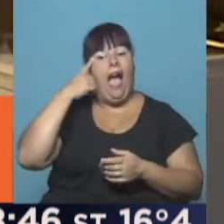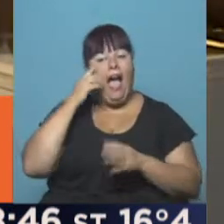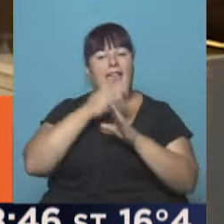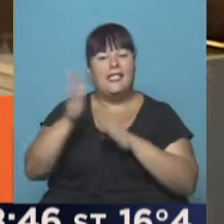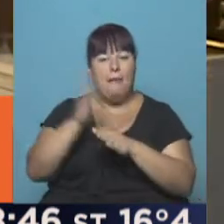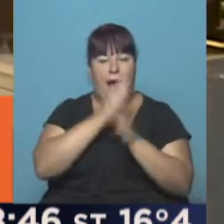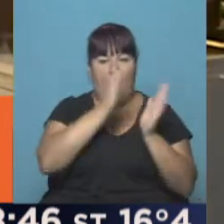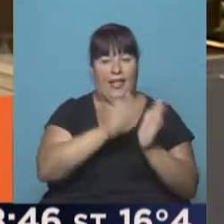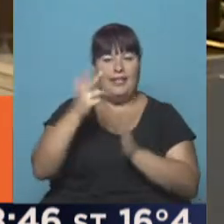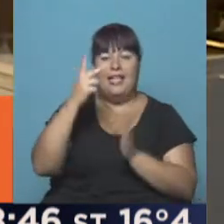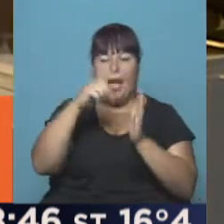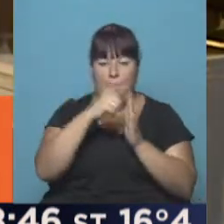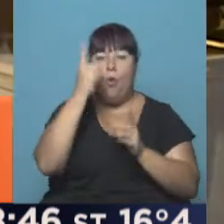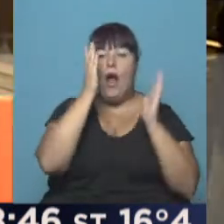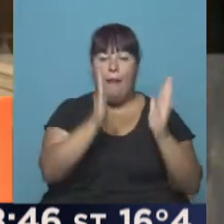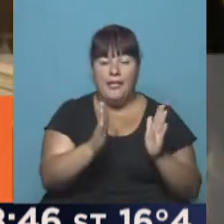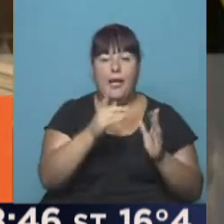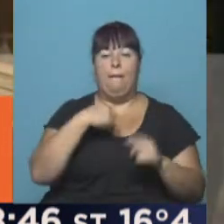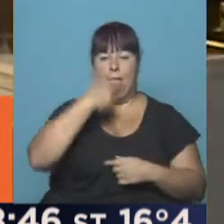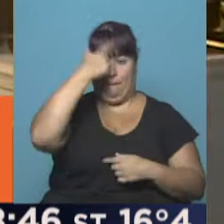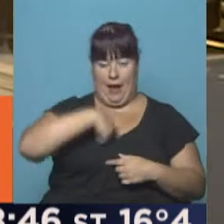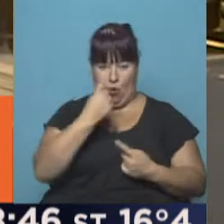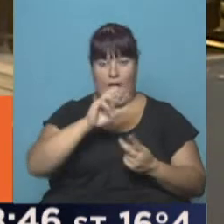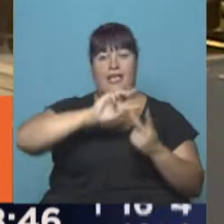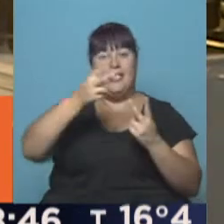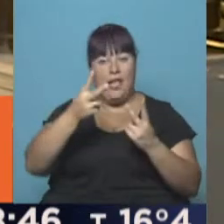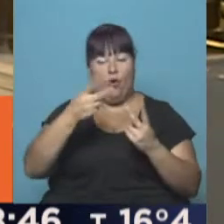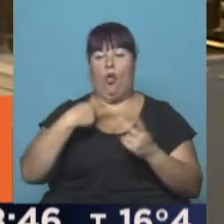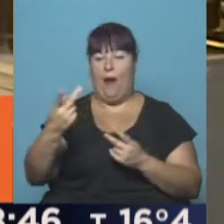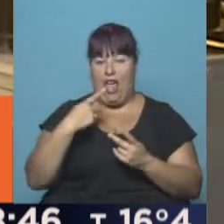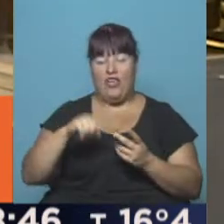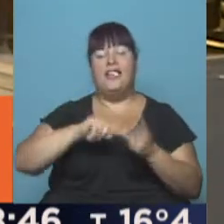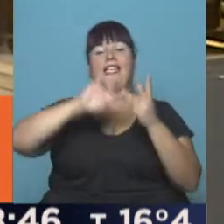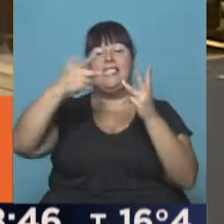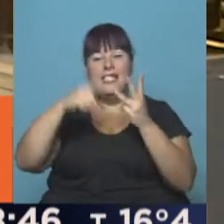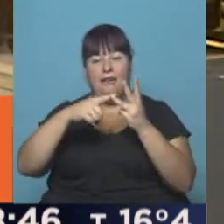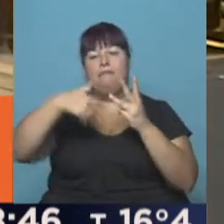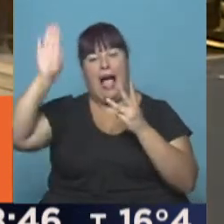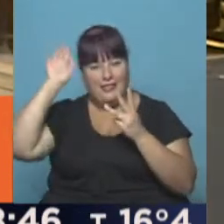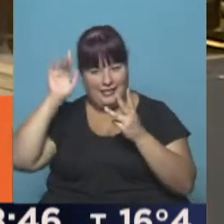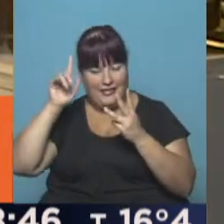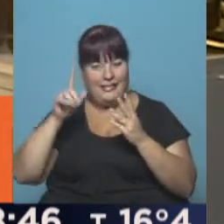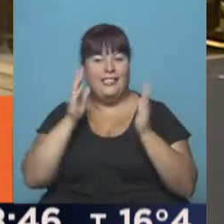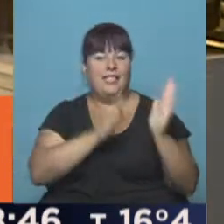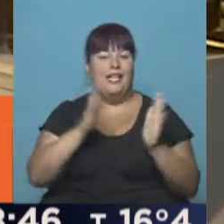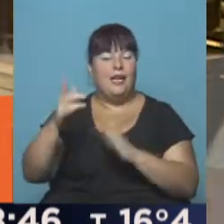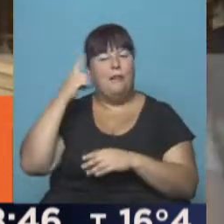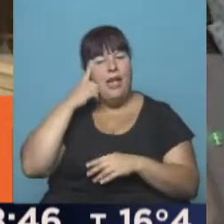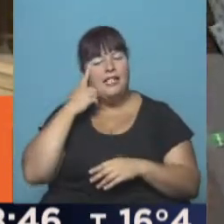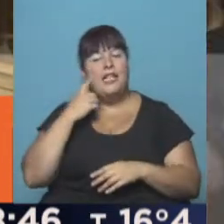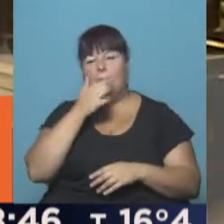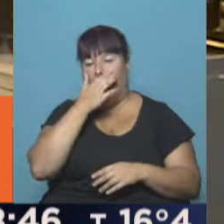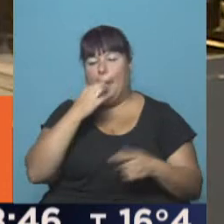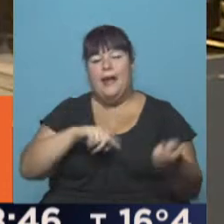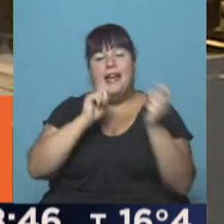dividirlo en tres capítulos. El primer capítulo es para uno, el segundo para dos y el tercero para más. Contemplando esto de que